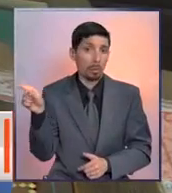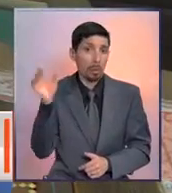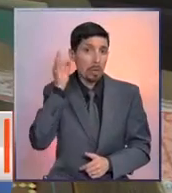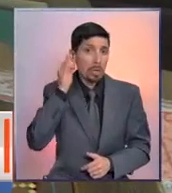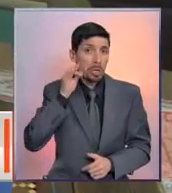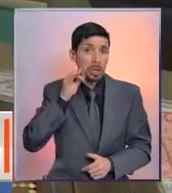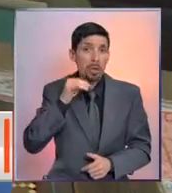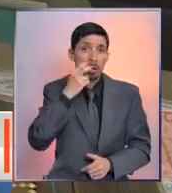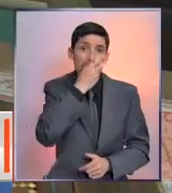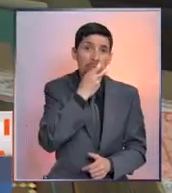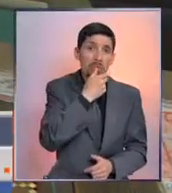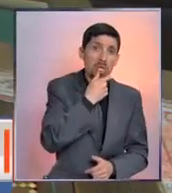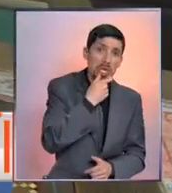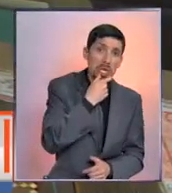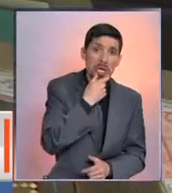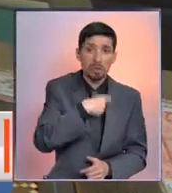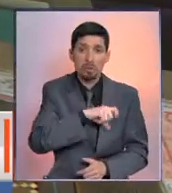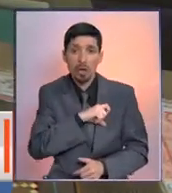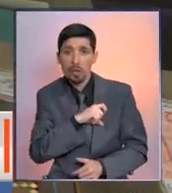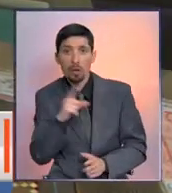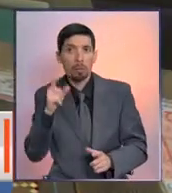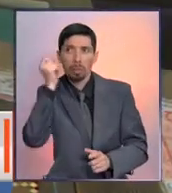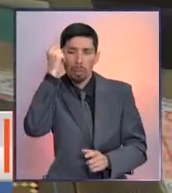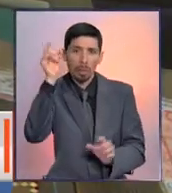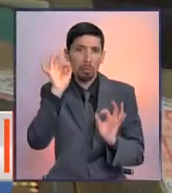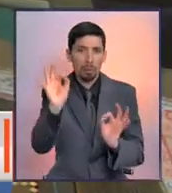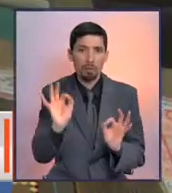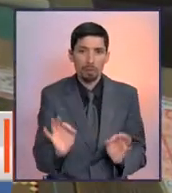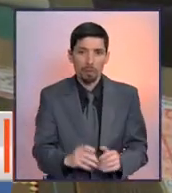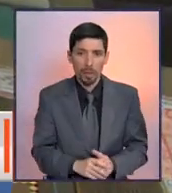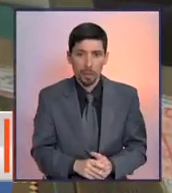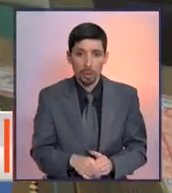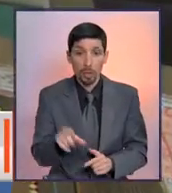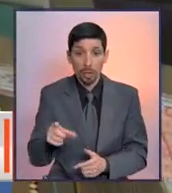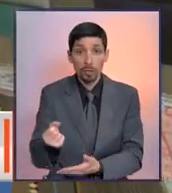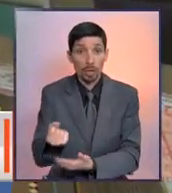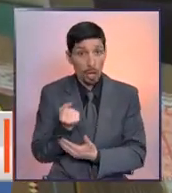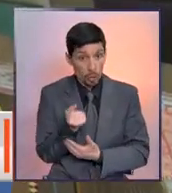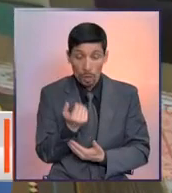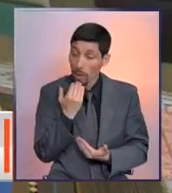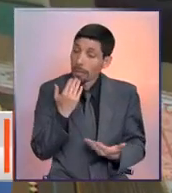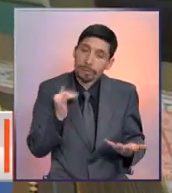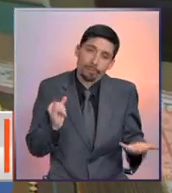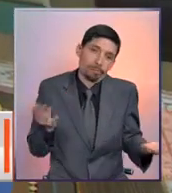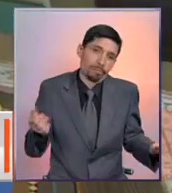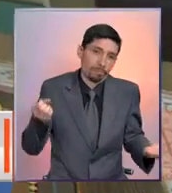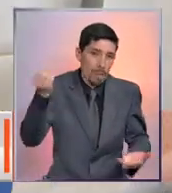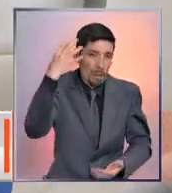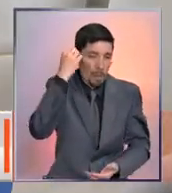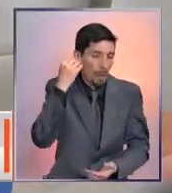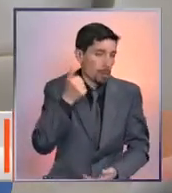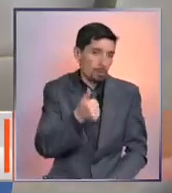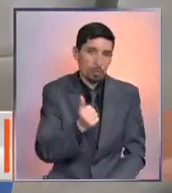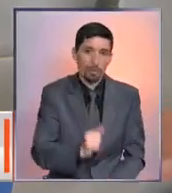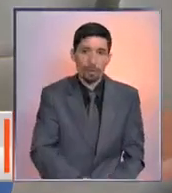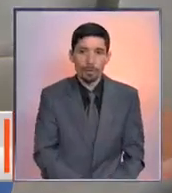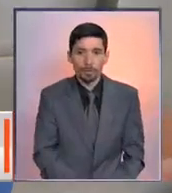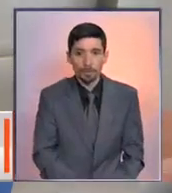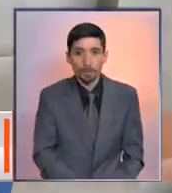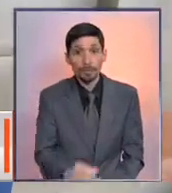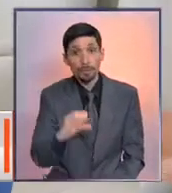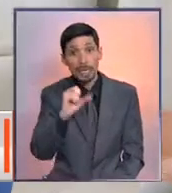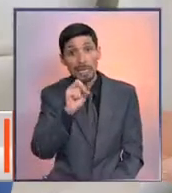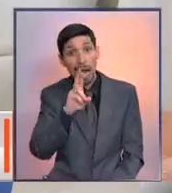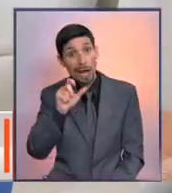entre inglés y español. Y entiende perfecto. ¿Y esto ha servido para que ellos también aprendan? Sí, aprenden súper bien. La de Carol es la empresa